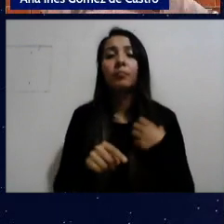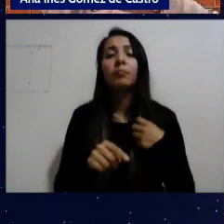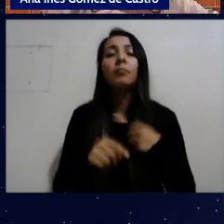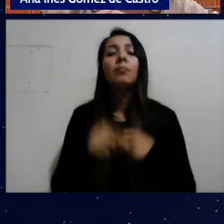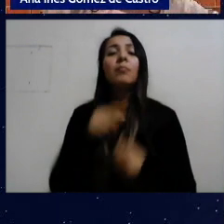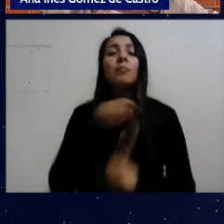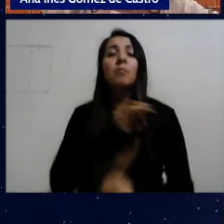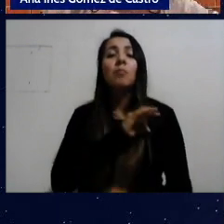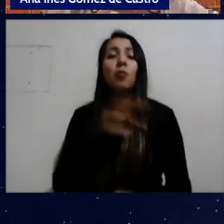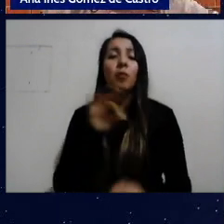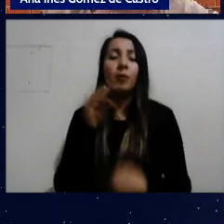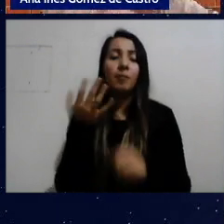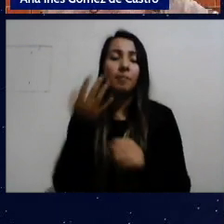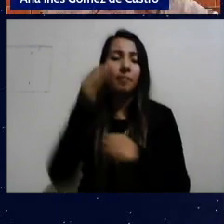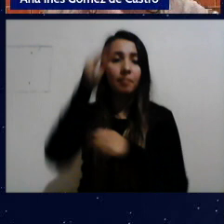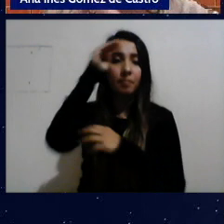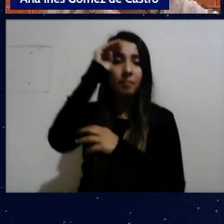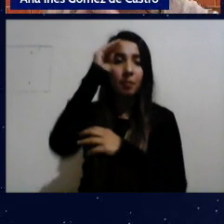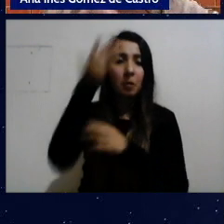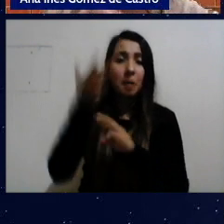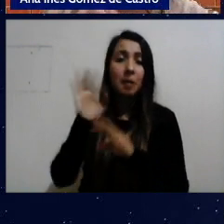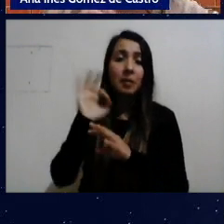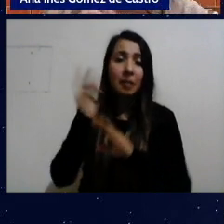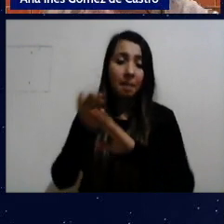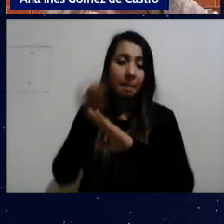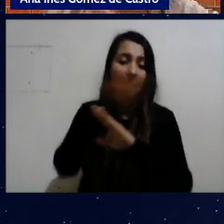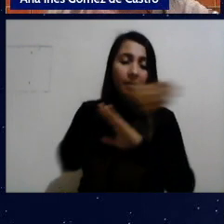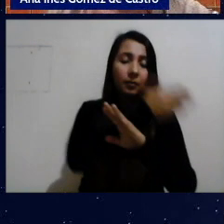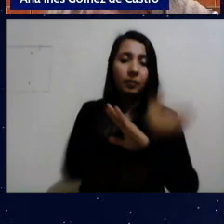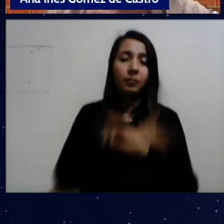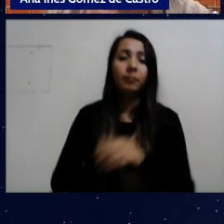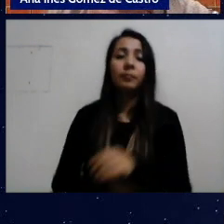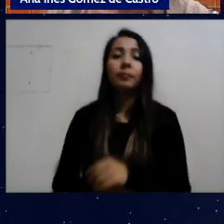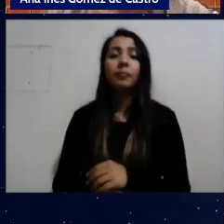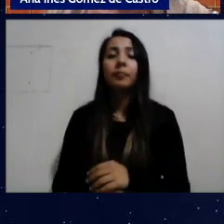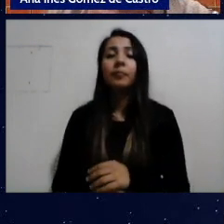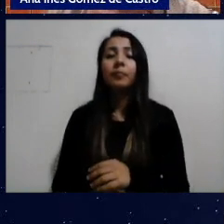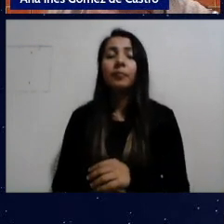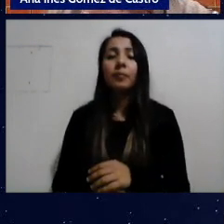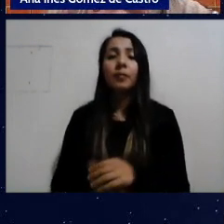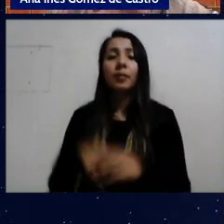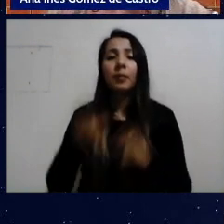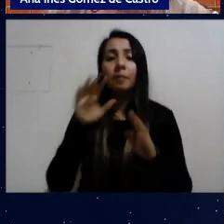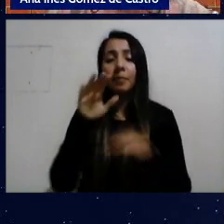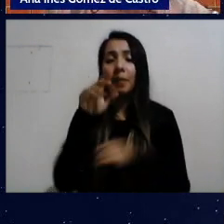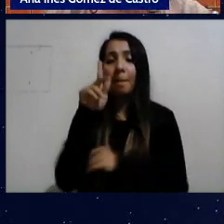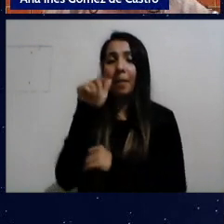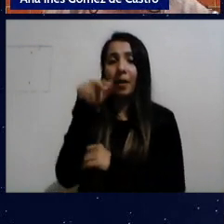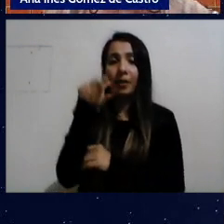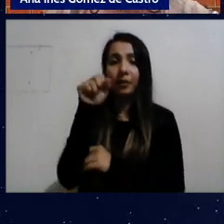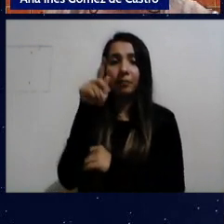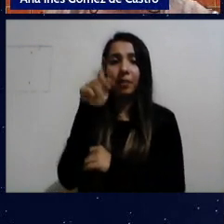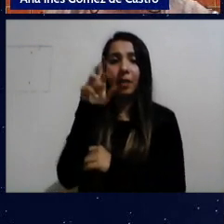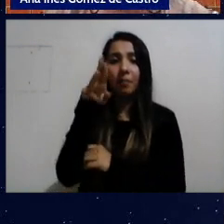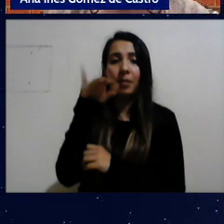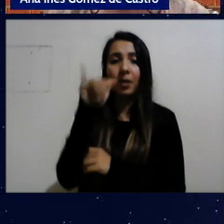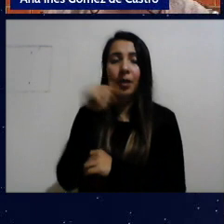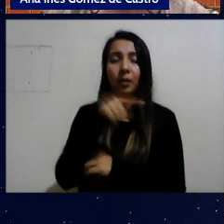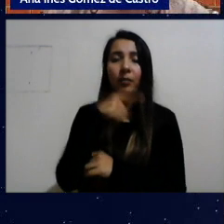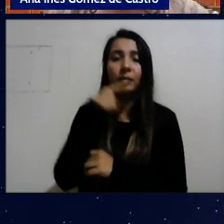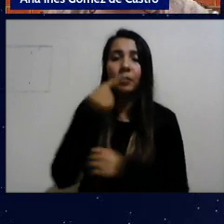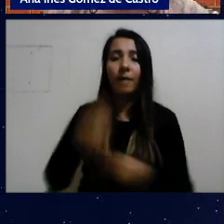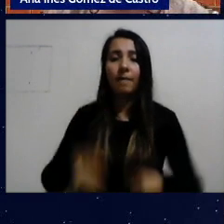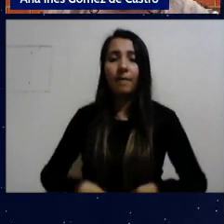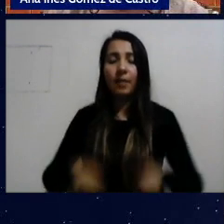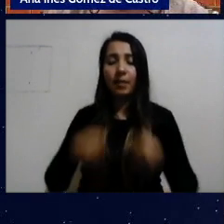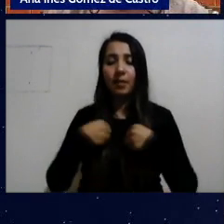se podría trazar a pensamientos más antiguos, ¿no? Pero la teoría de la panespermia era básicamente que la vida